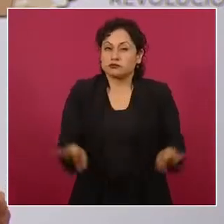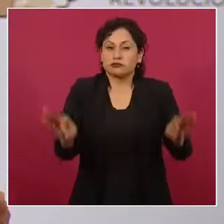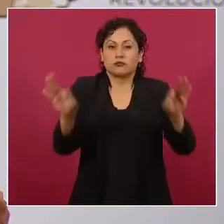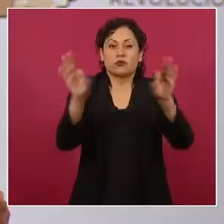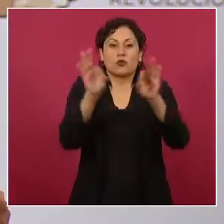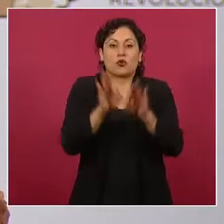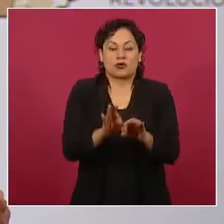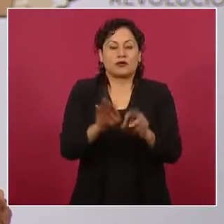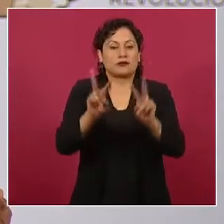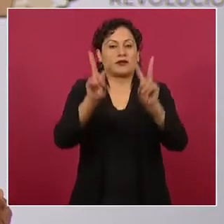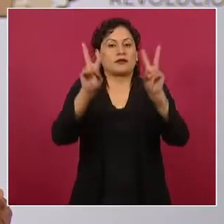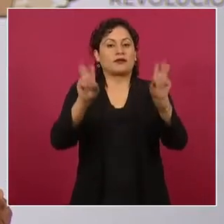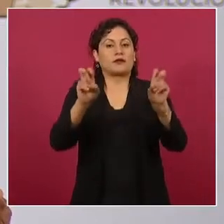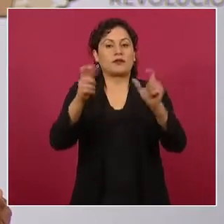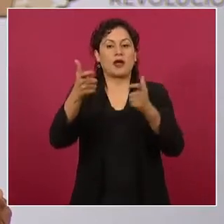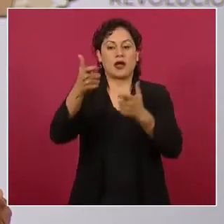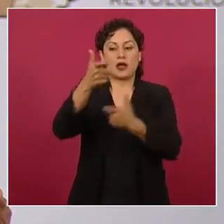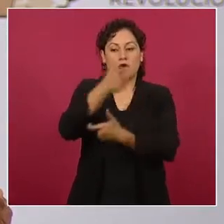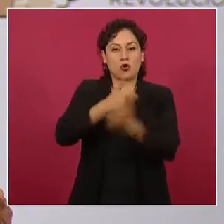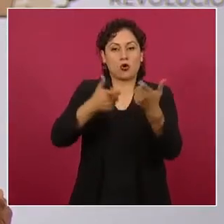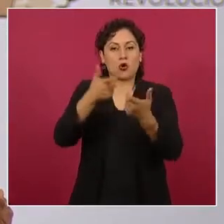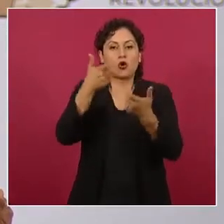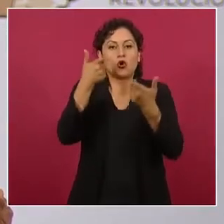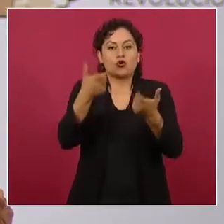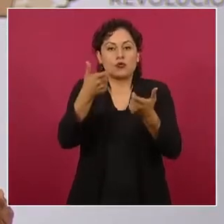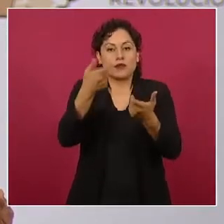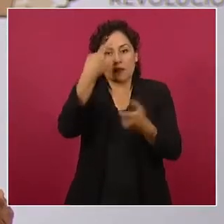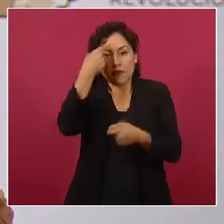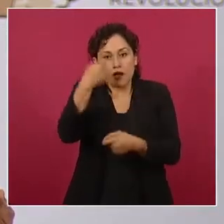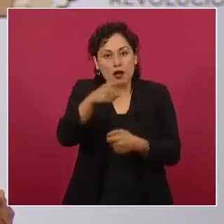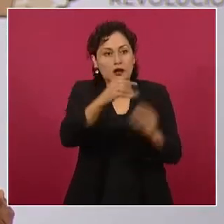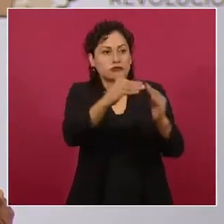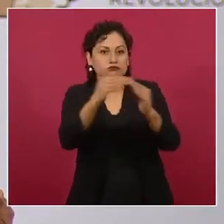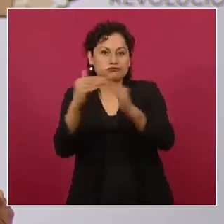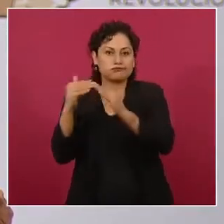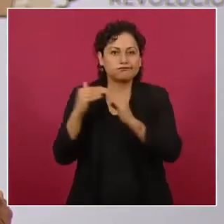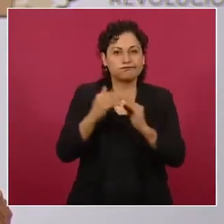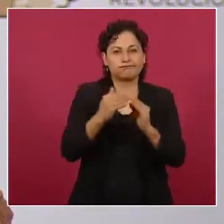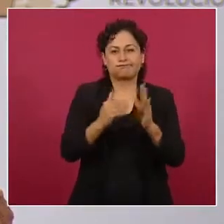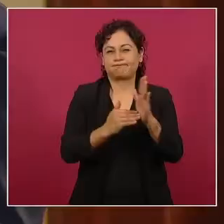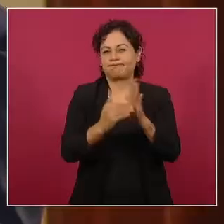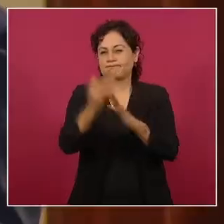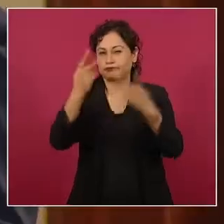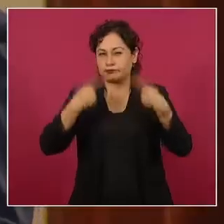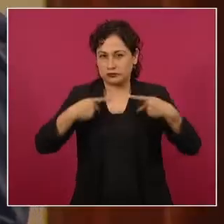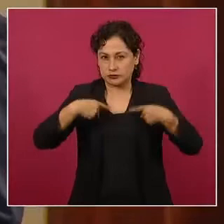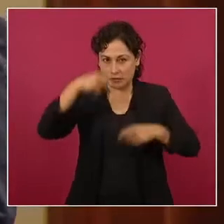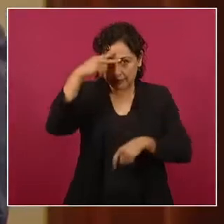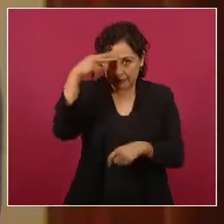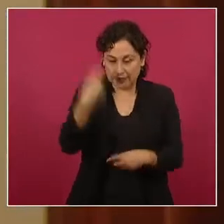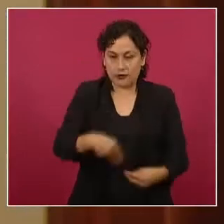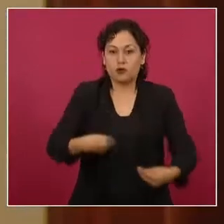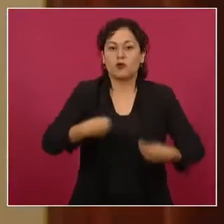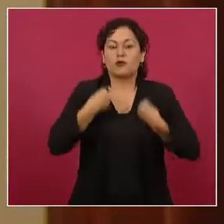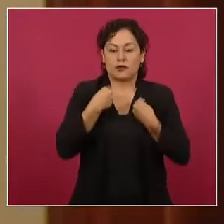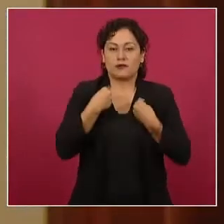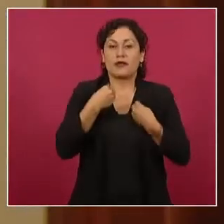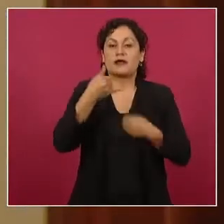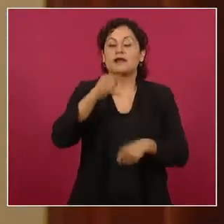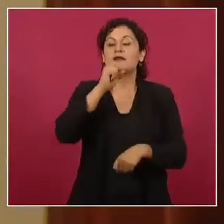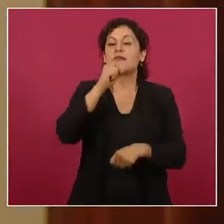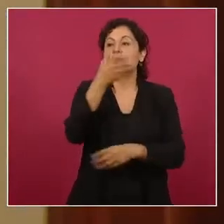de 43 millones de familias mexicanas, de cerca de 5 millones de productores